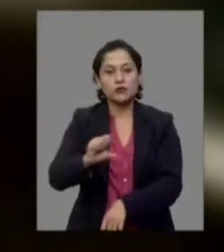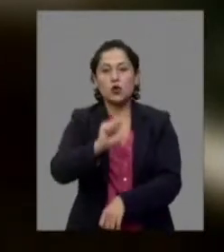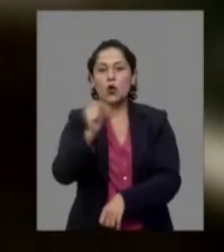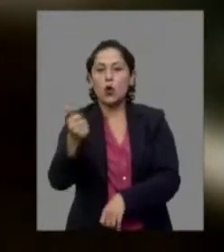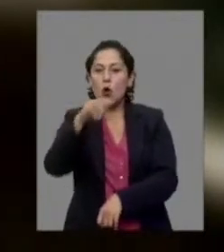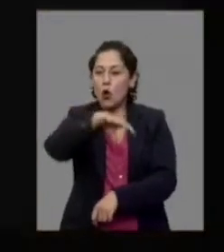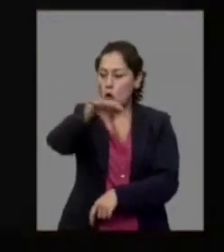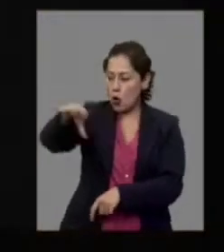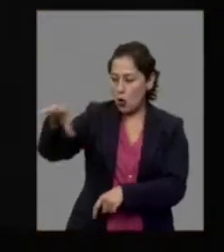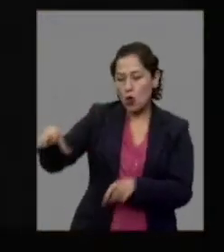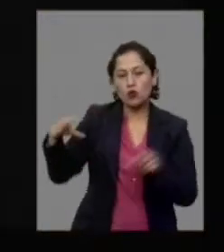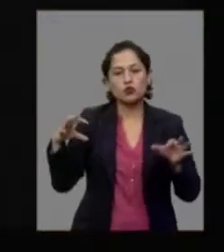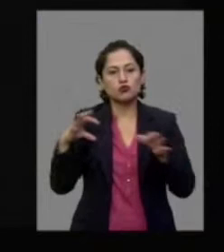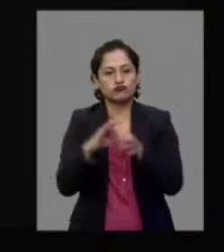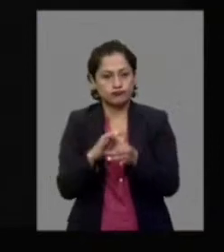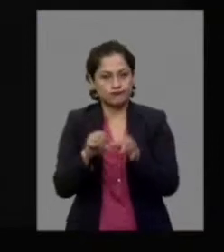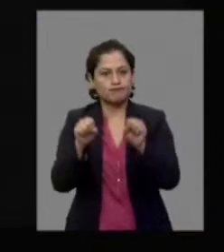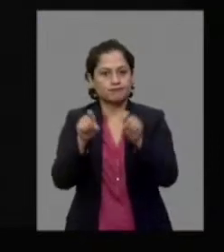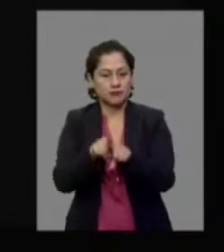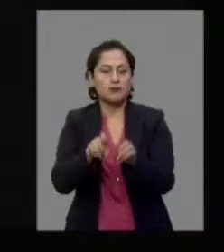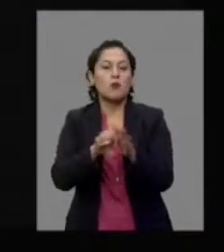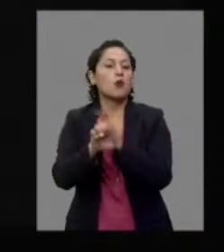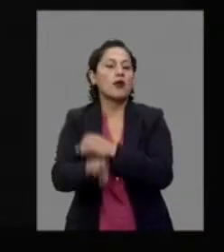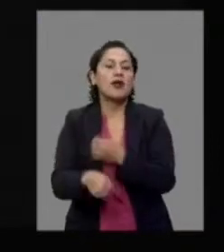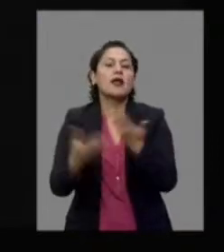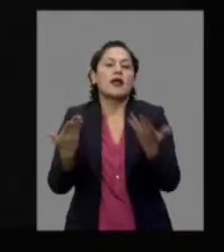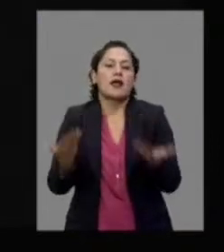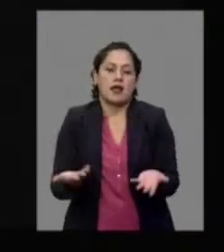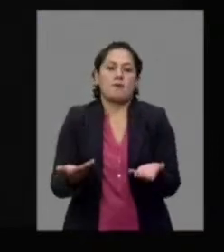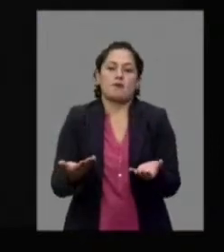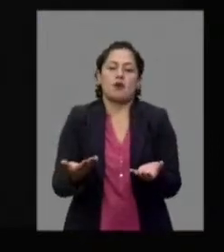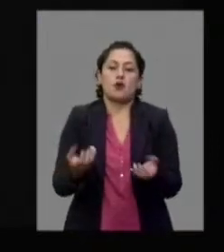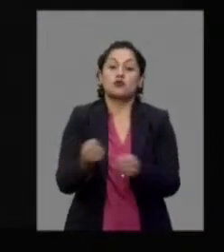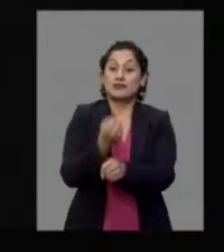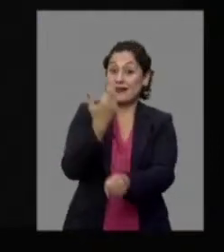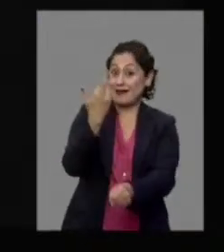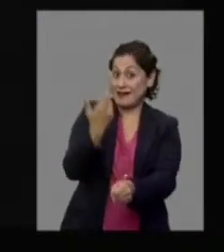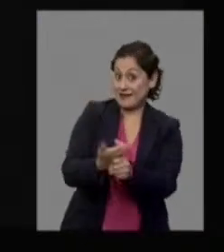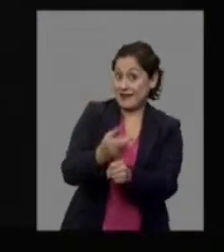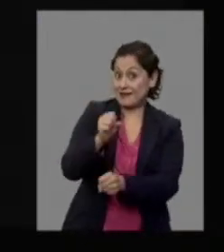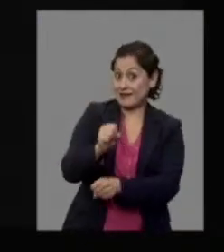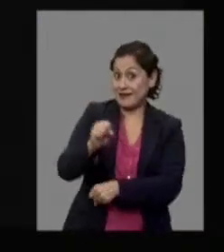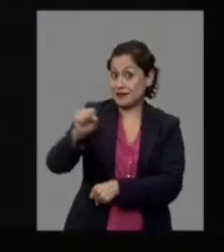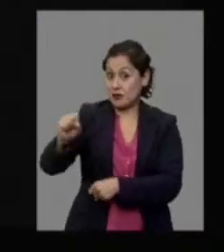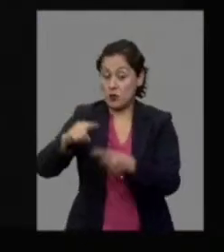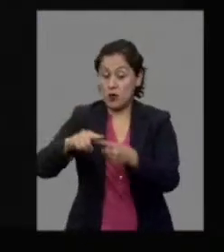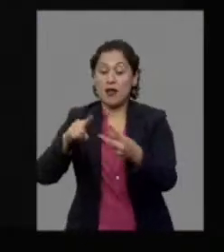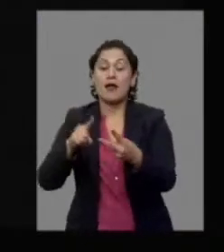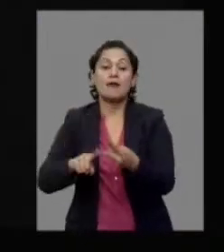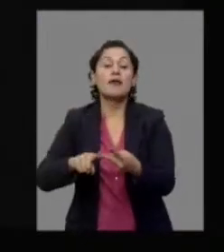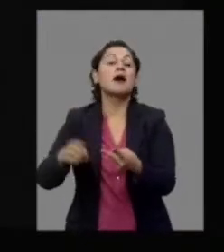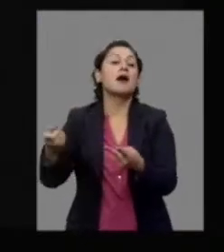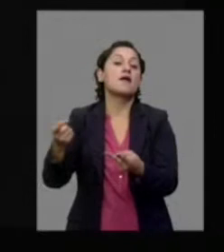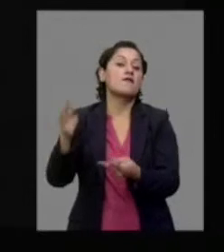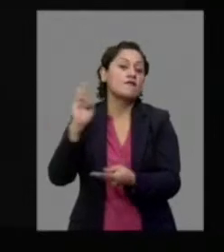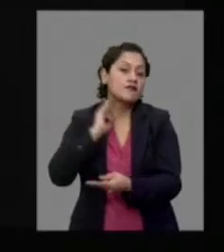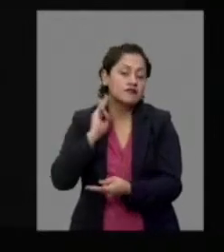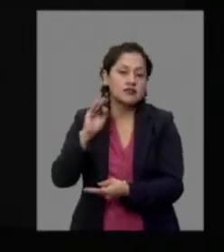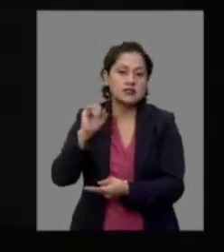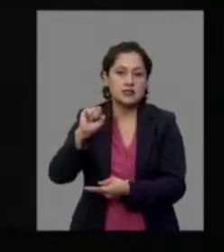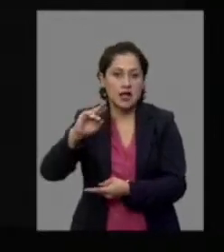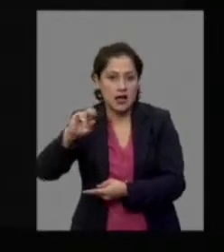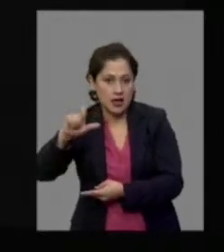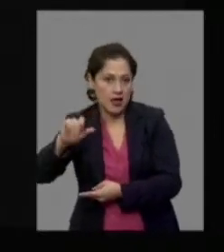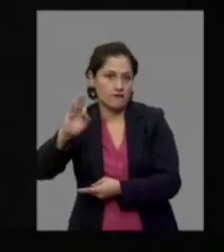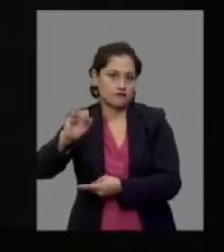con, insisto, la Secretaría de Seguridad, con la Fiscalía, con la Secretaría de